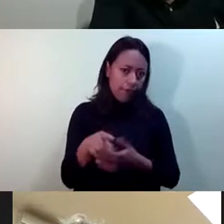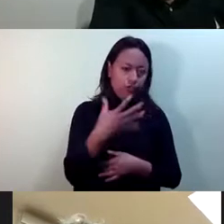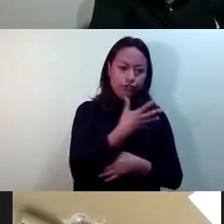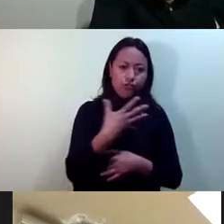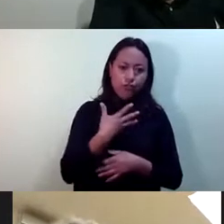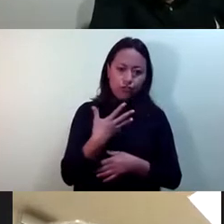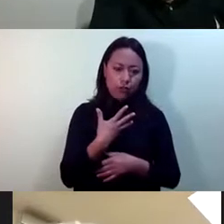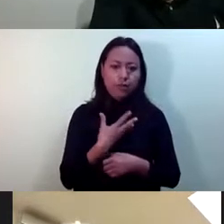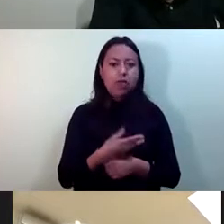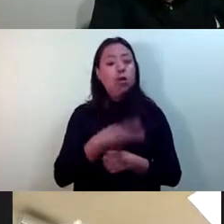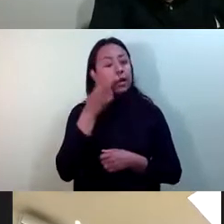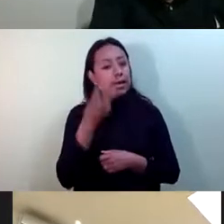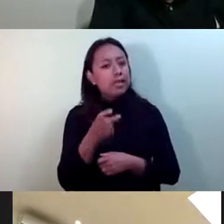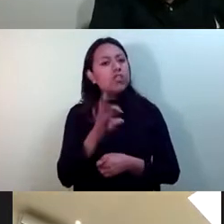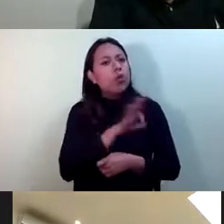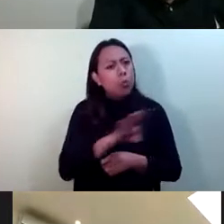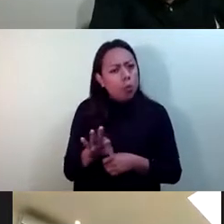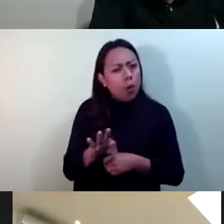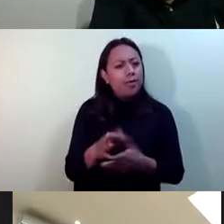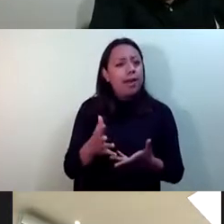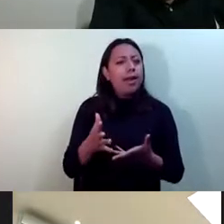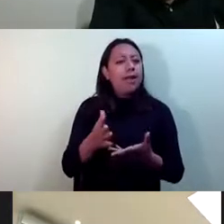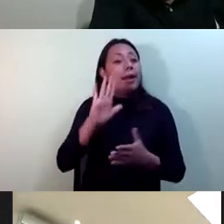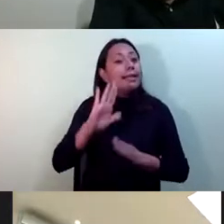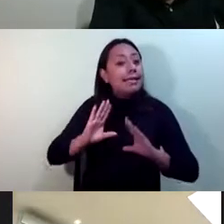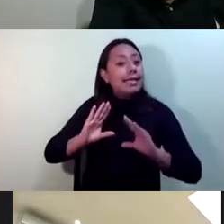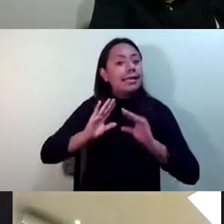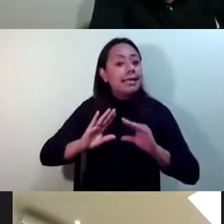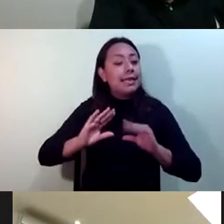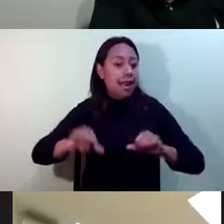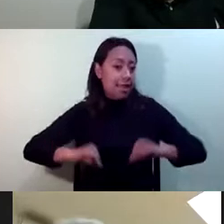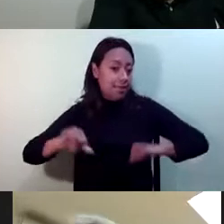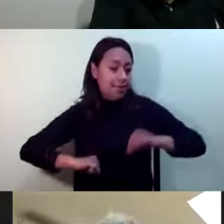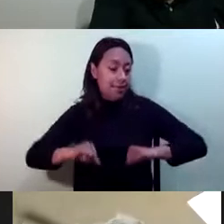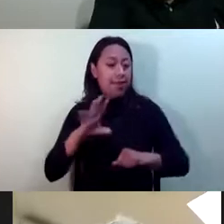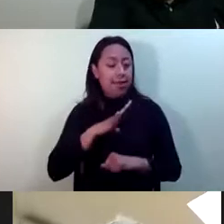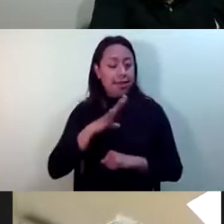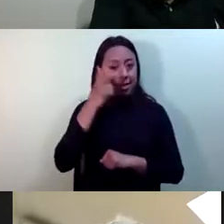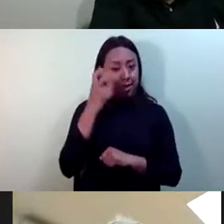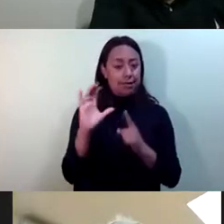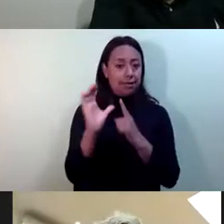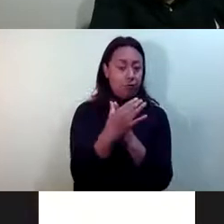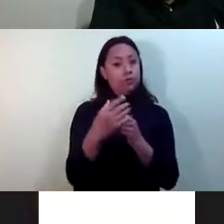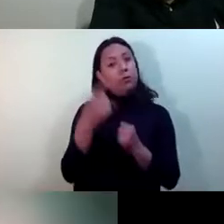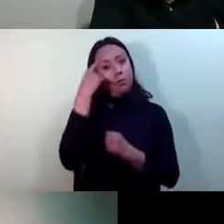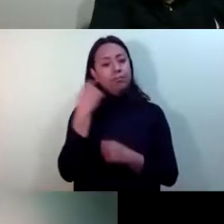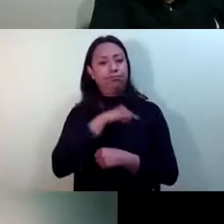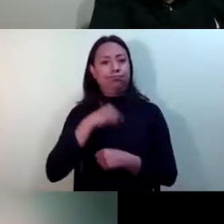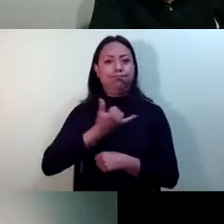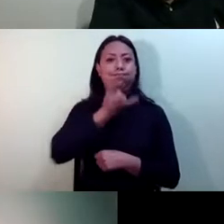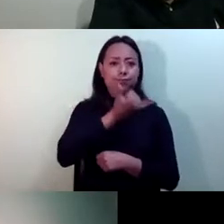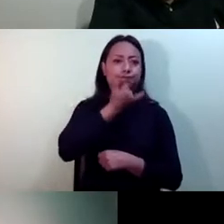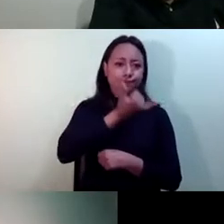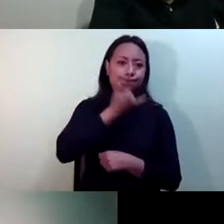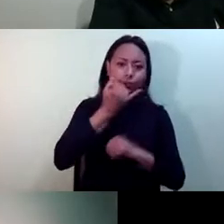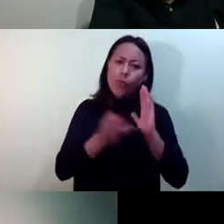pueden ilustrar la actividad que viene por parte de esta comisión y para no cometer más errores de los que ha cometido esta